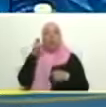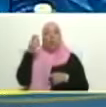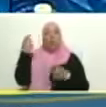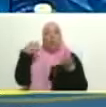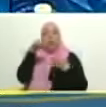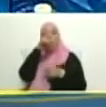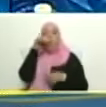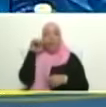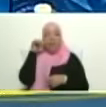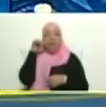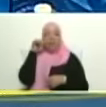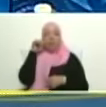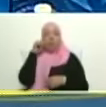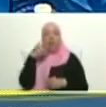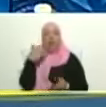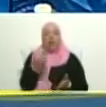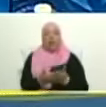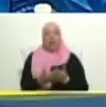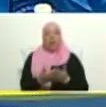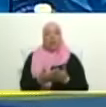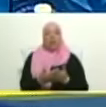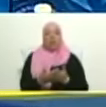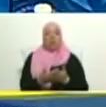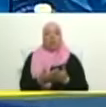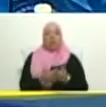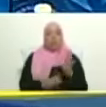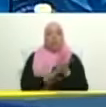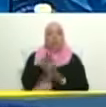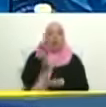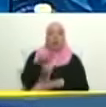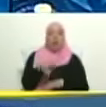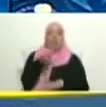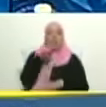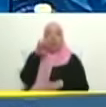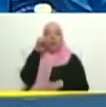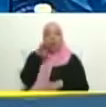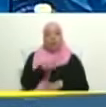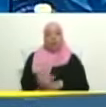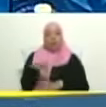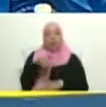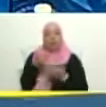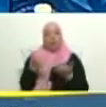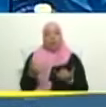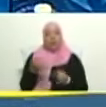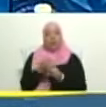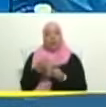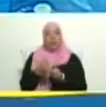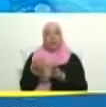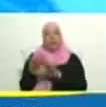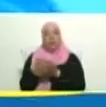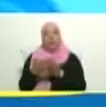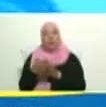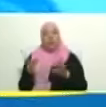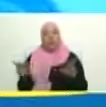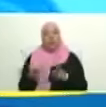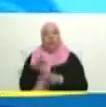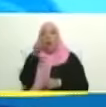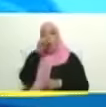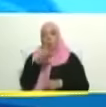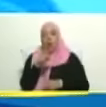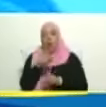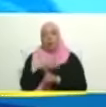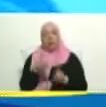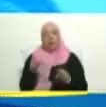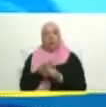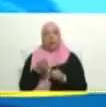y terrorismo. Grandes avances también. Ahora que viene el resumen del año, hay que